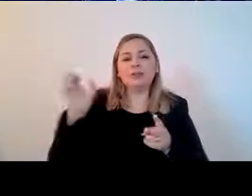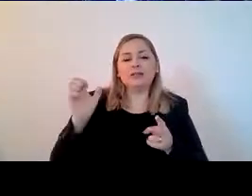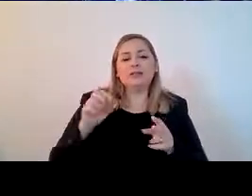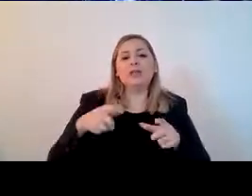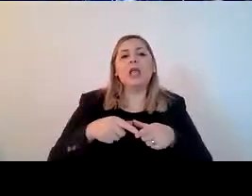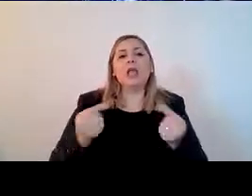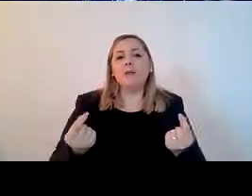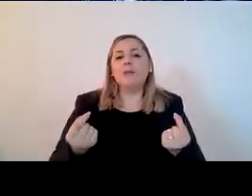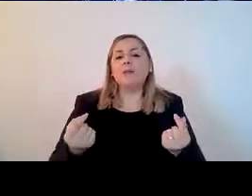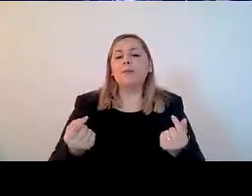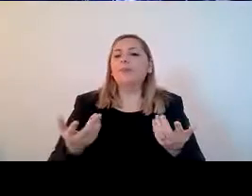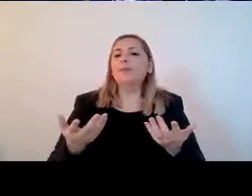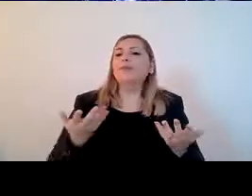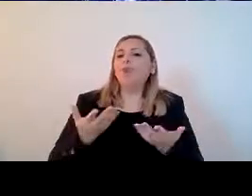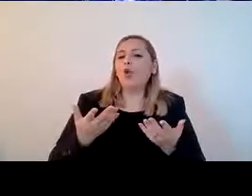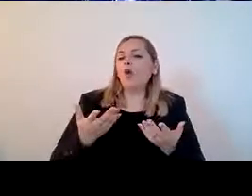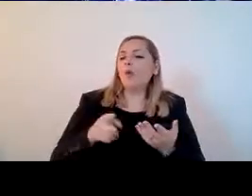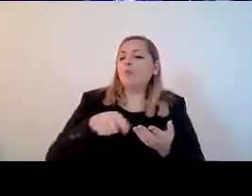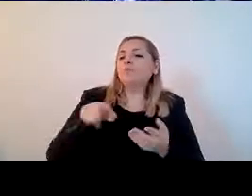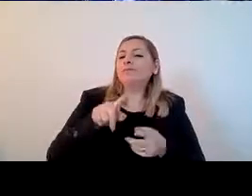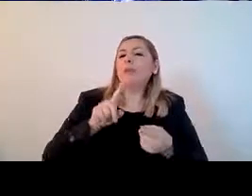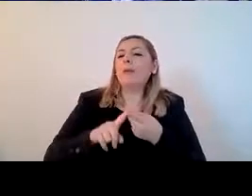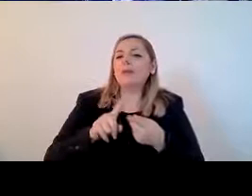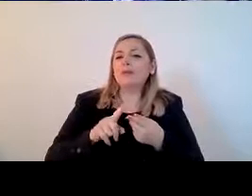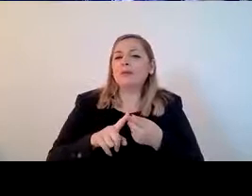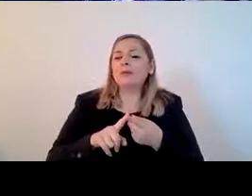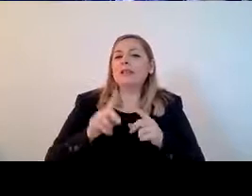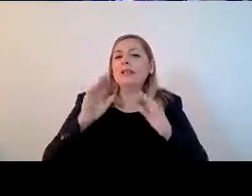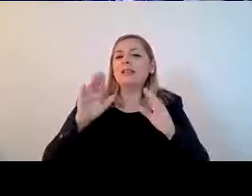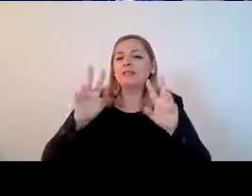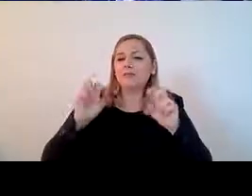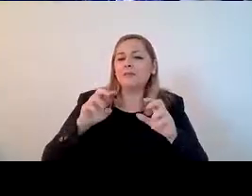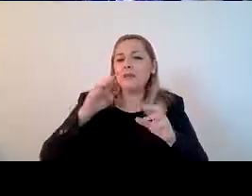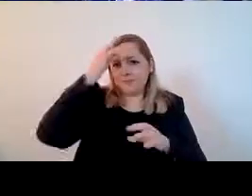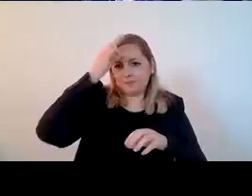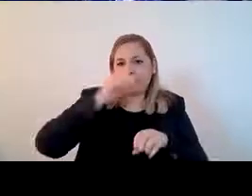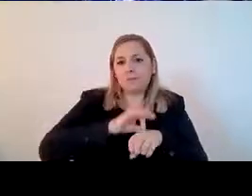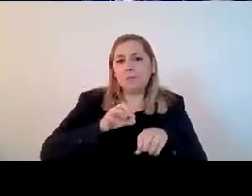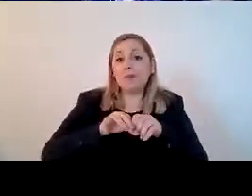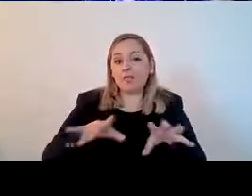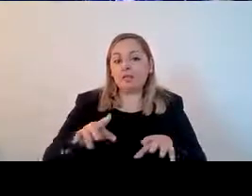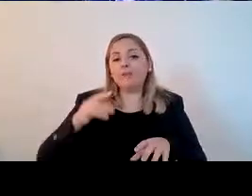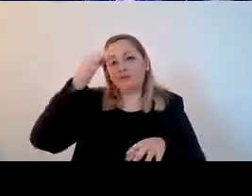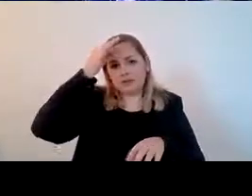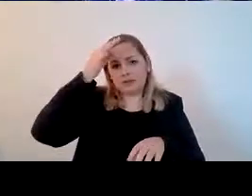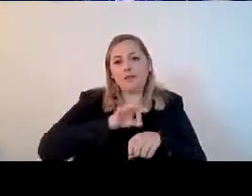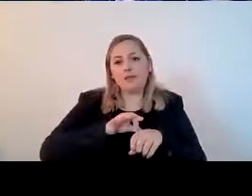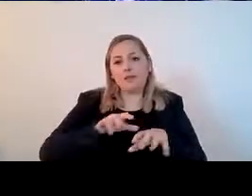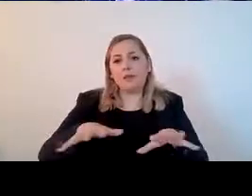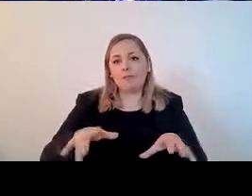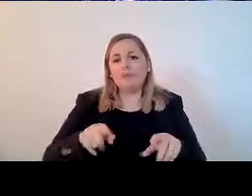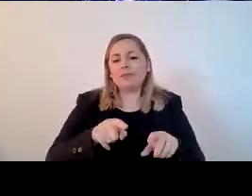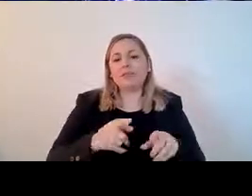con los participantes durante esta pandemia. Y los resultados: la pandemia podría ser un factor para inducir angustia psicológica en